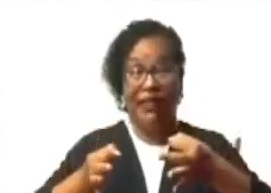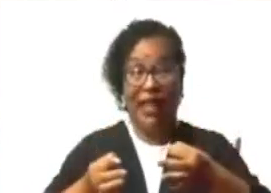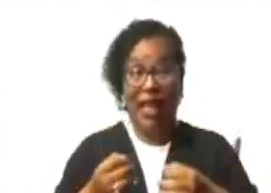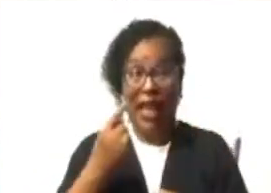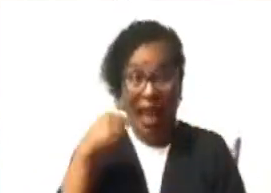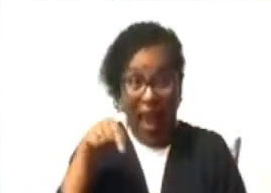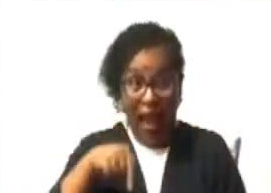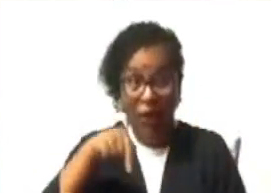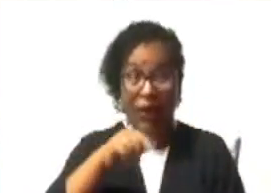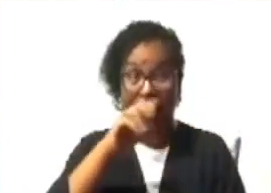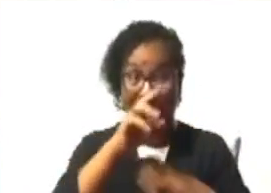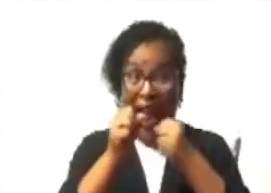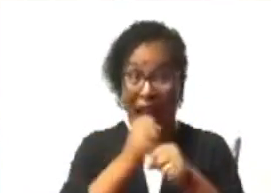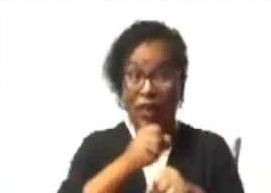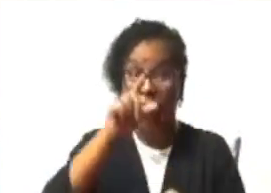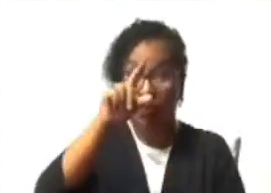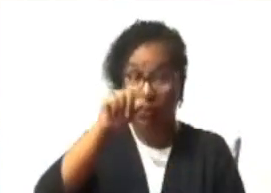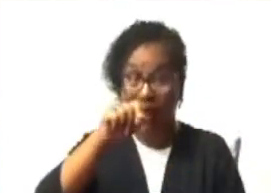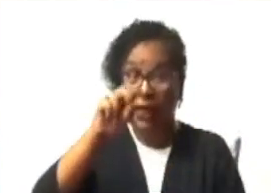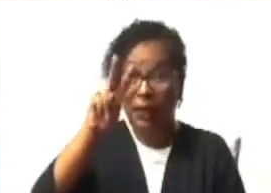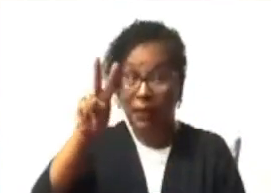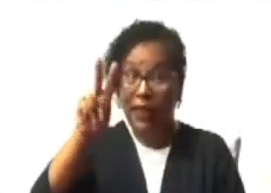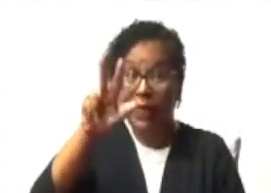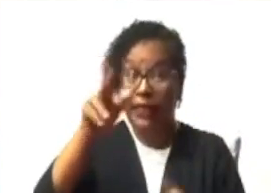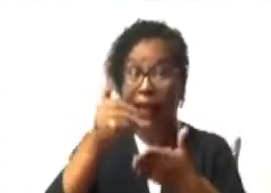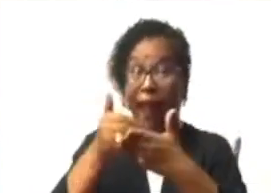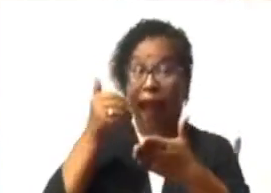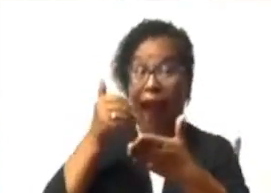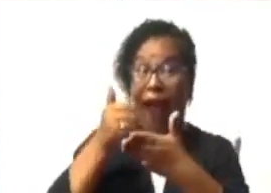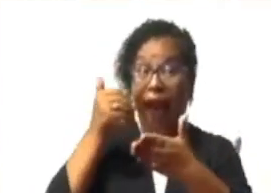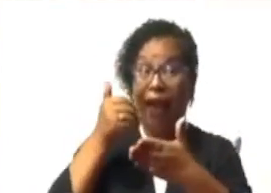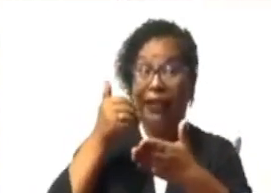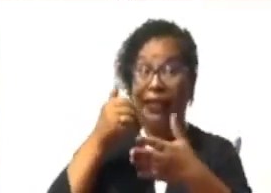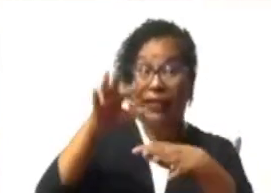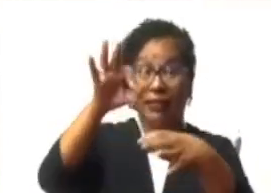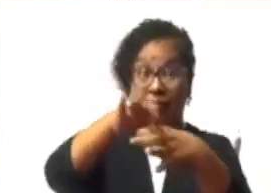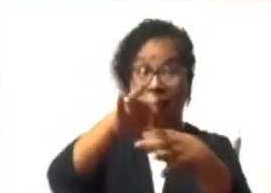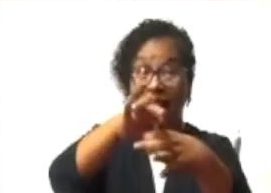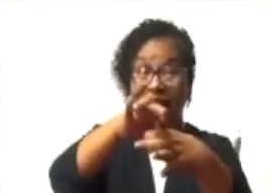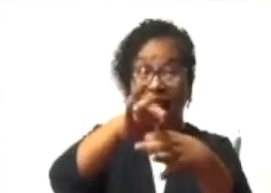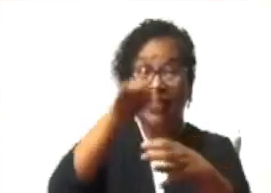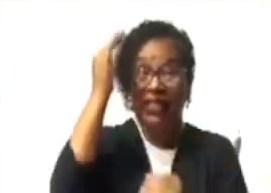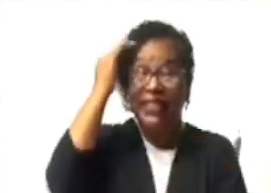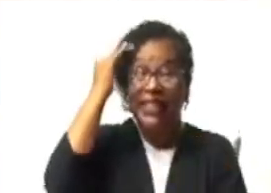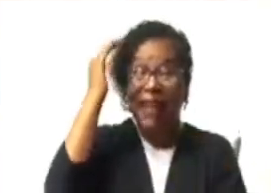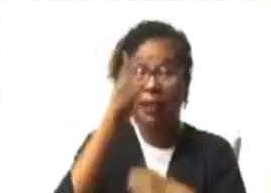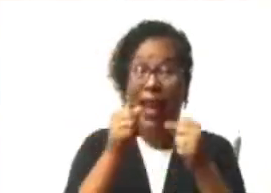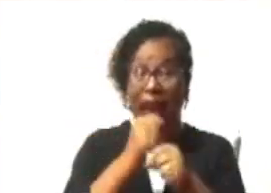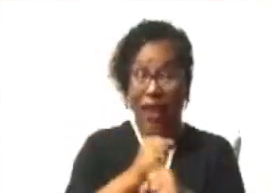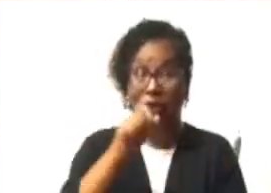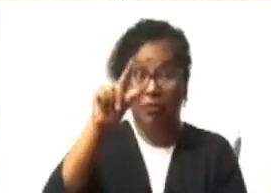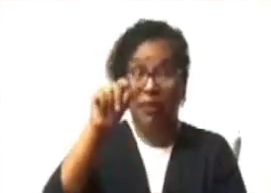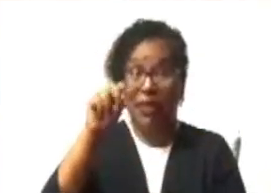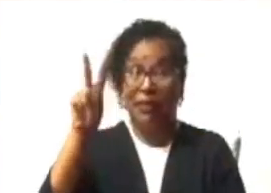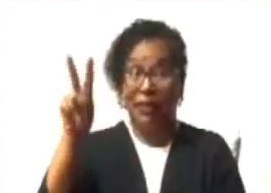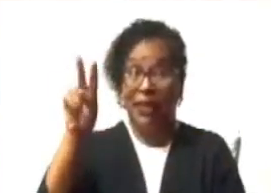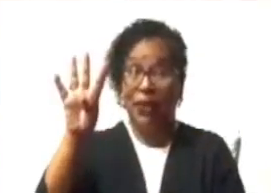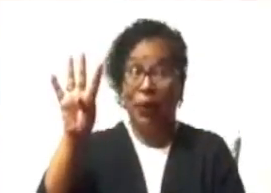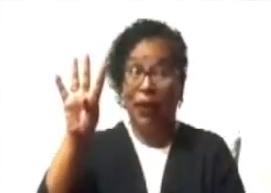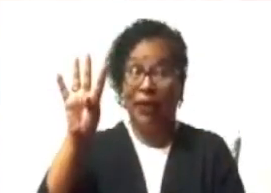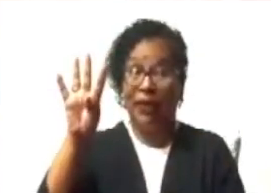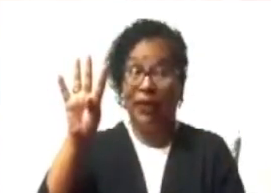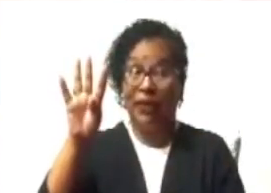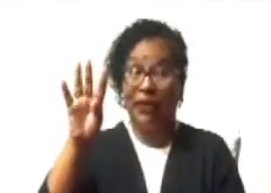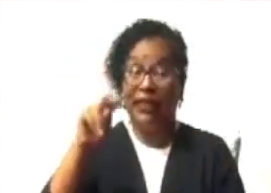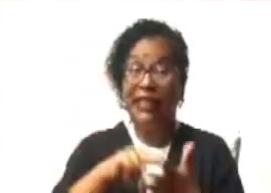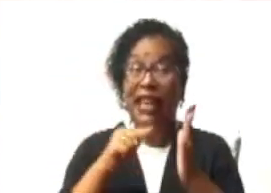preelectoral como es el año en que vivimos. El bloque de diputados, la bancada del Partido de la Liberación